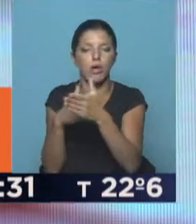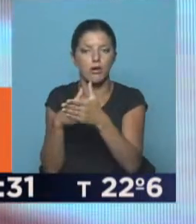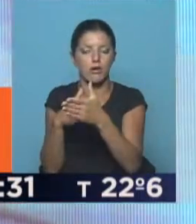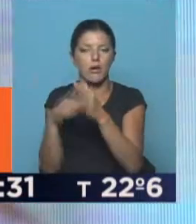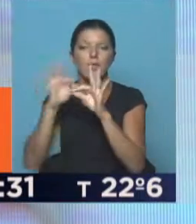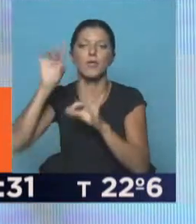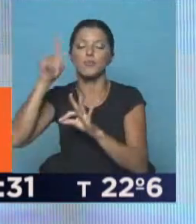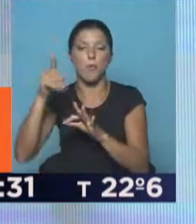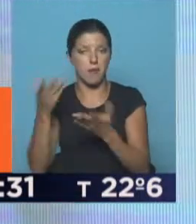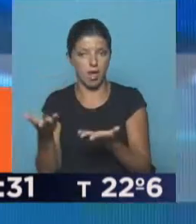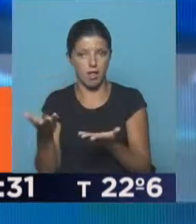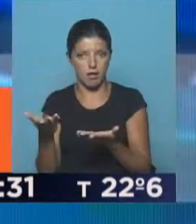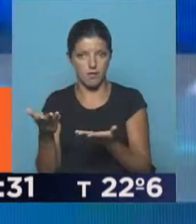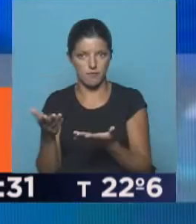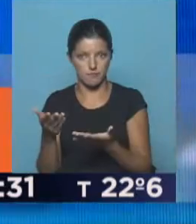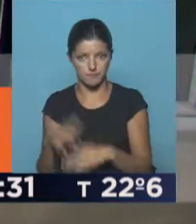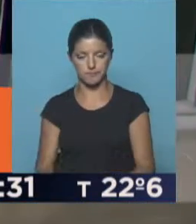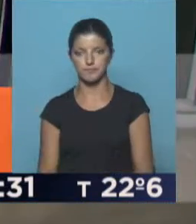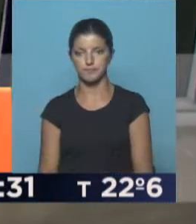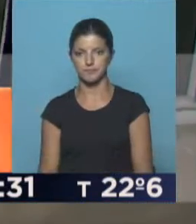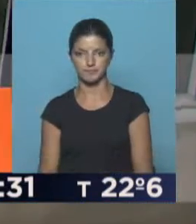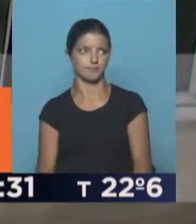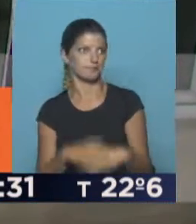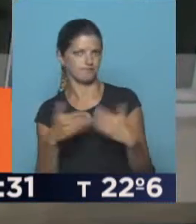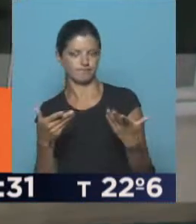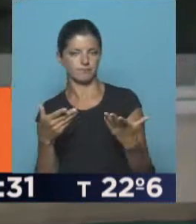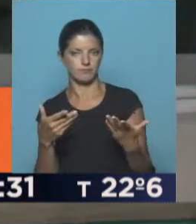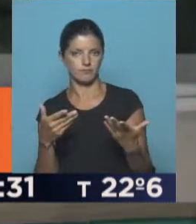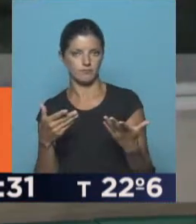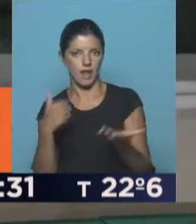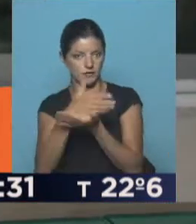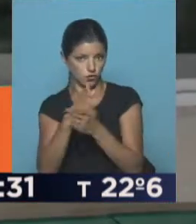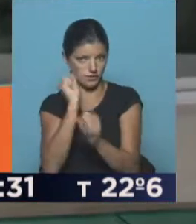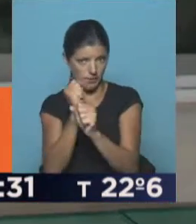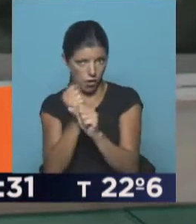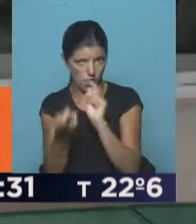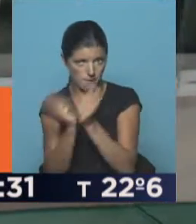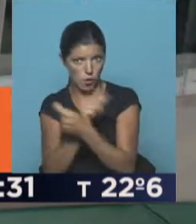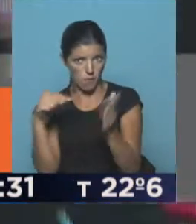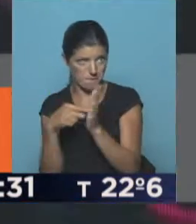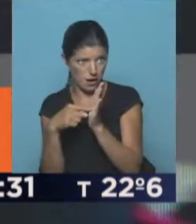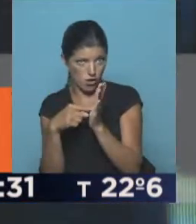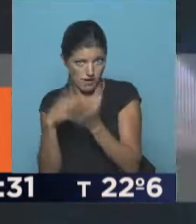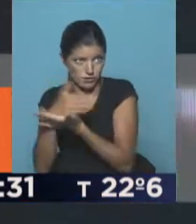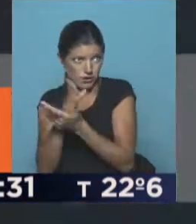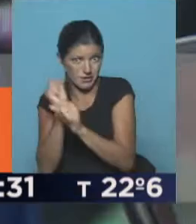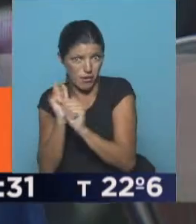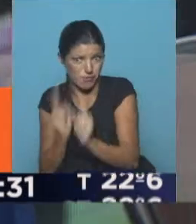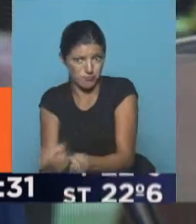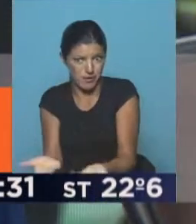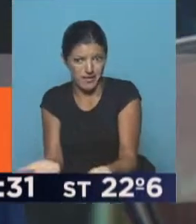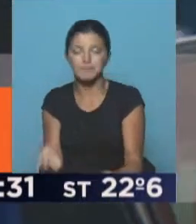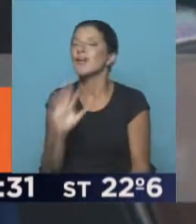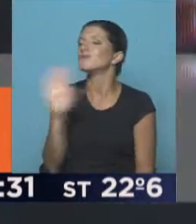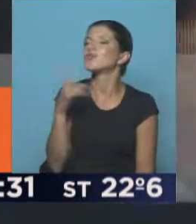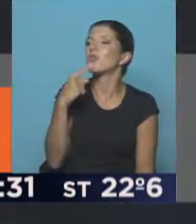digamos, a este desencanto con Europa. Bueno, digamos, ¿no? aunque cambió, la clase trabajadora existe igual. Sí, digamos, claro, yo digo, yo no lo